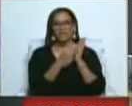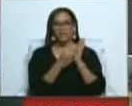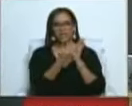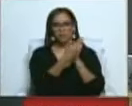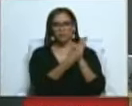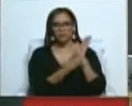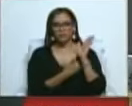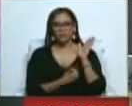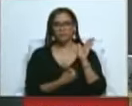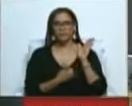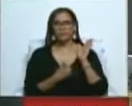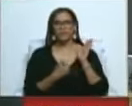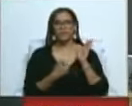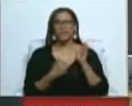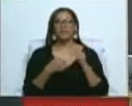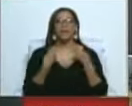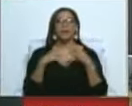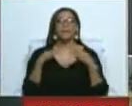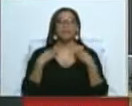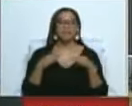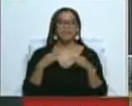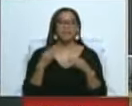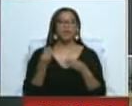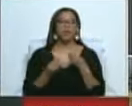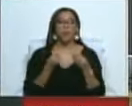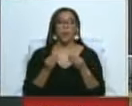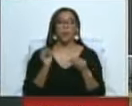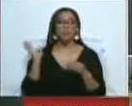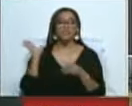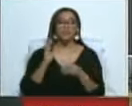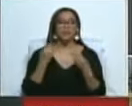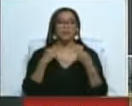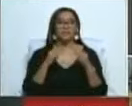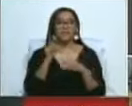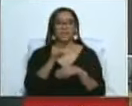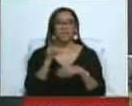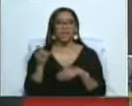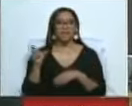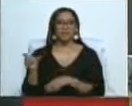contenido del mensaje, cómo llevar el mensaje a la gente.